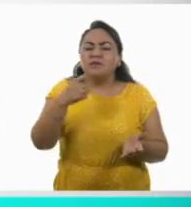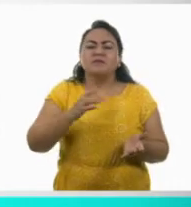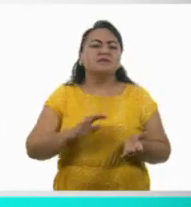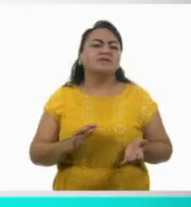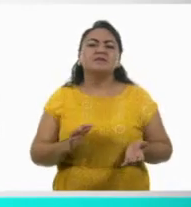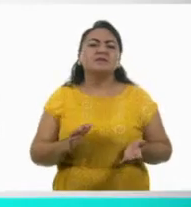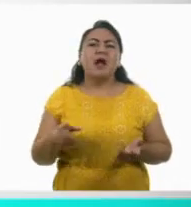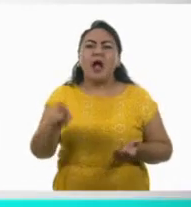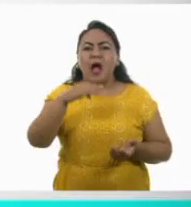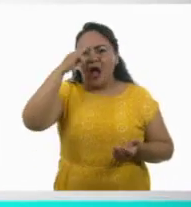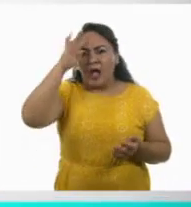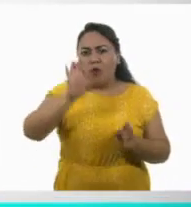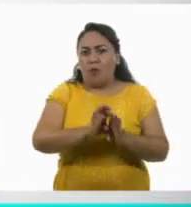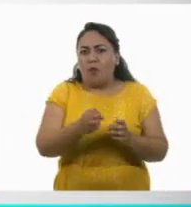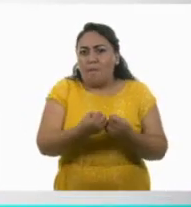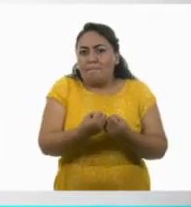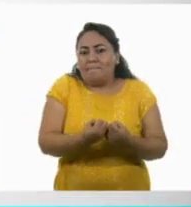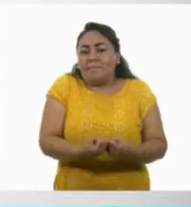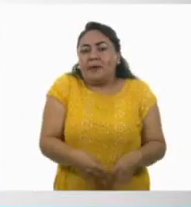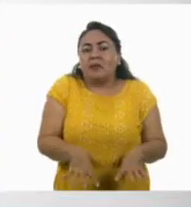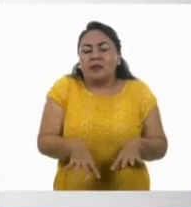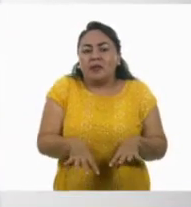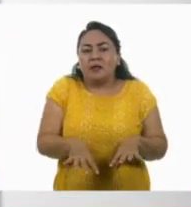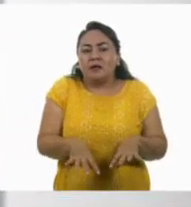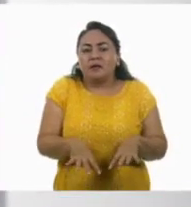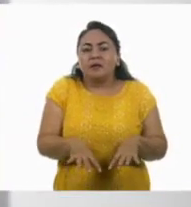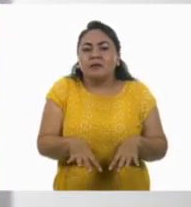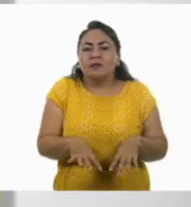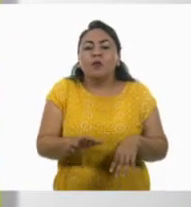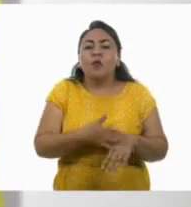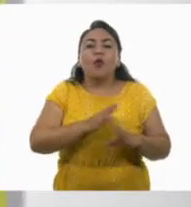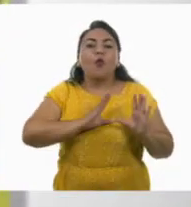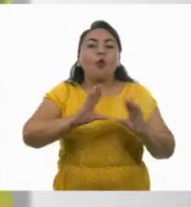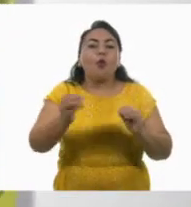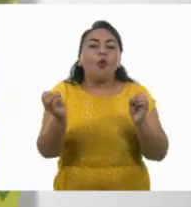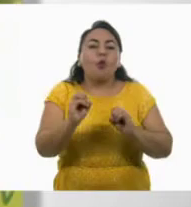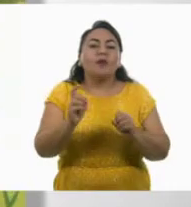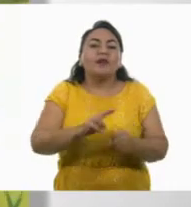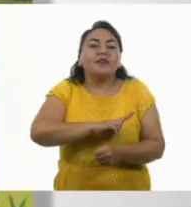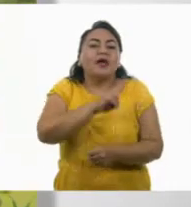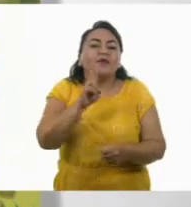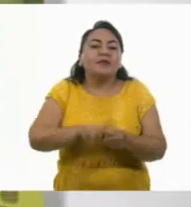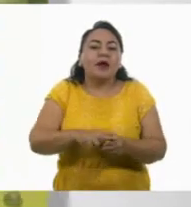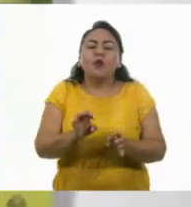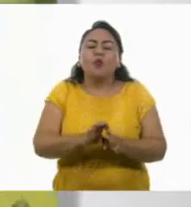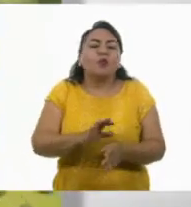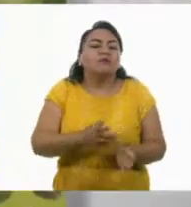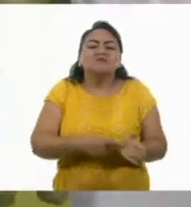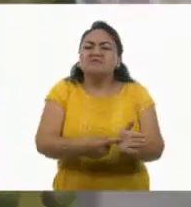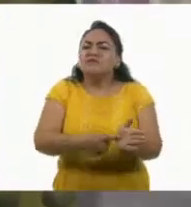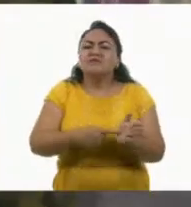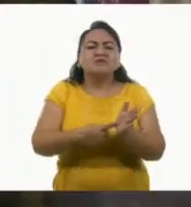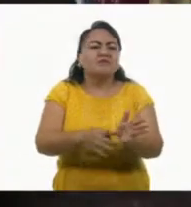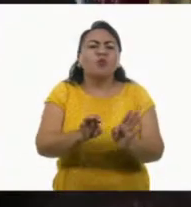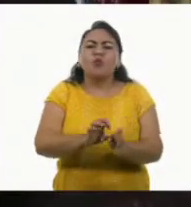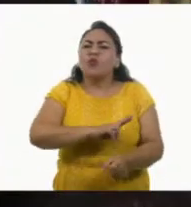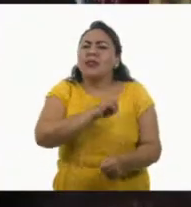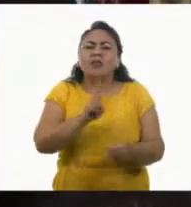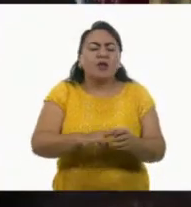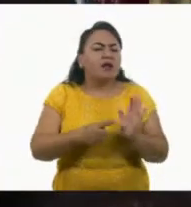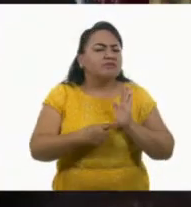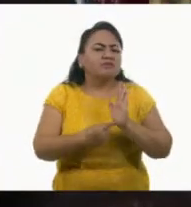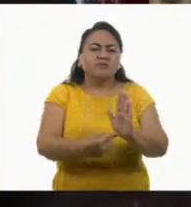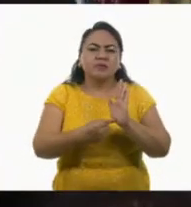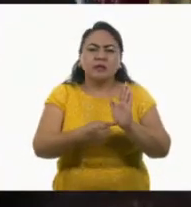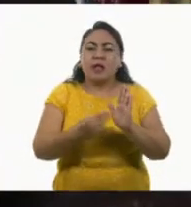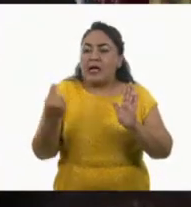estamos perdiendo de un universo de placer, porque no se enseña con naturalidad. Yo el consejo que daría sería